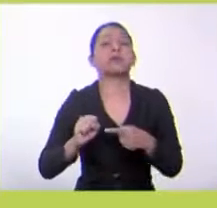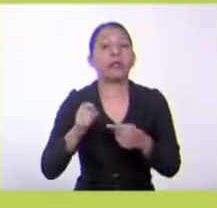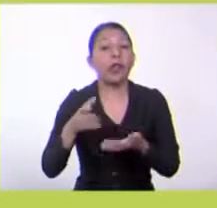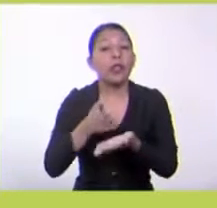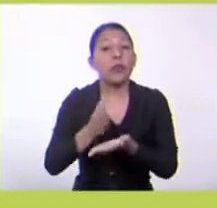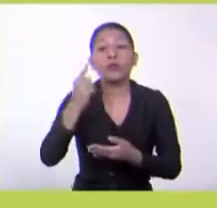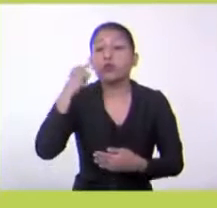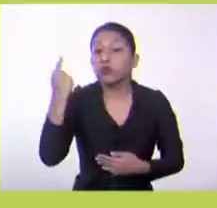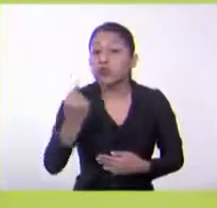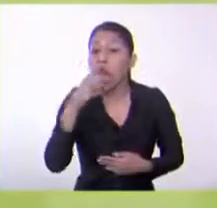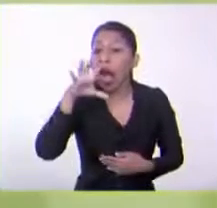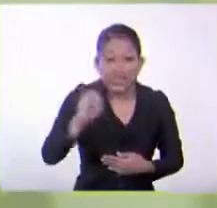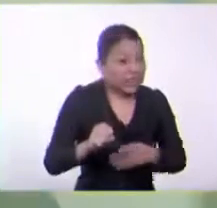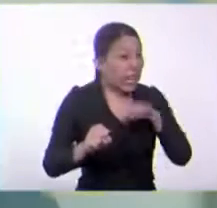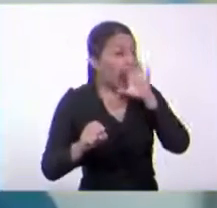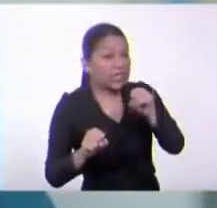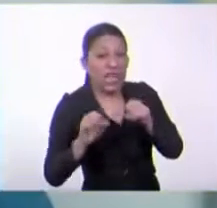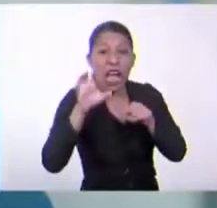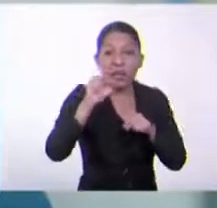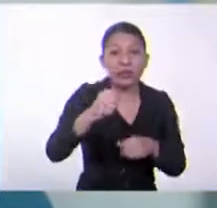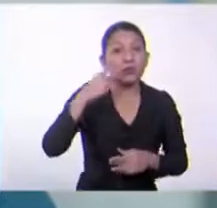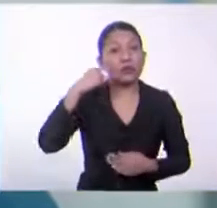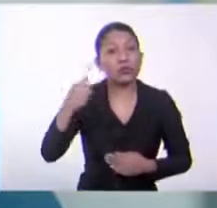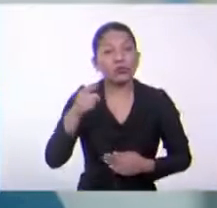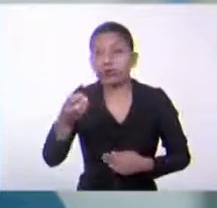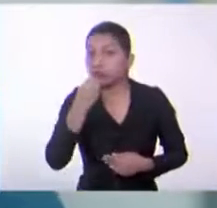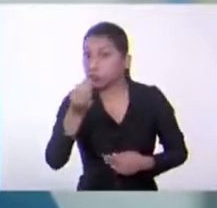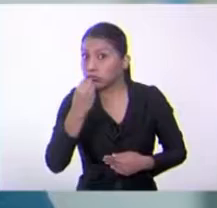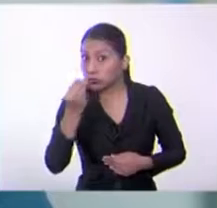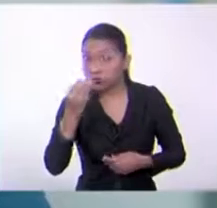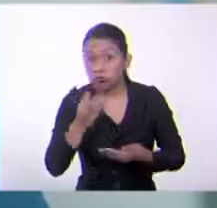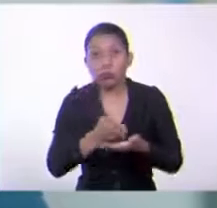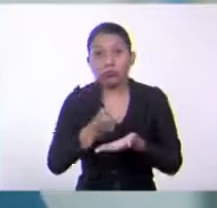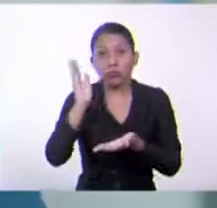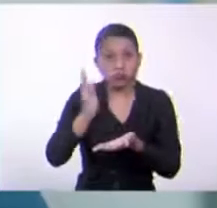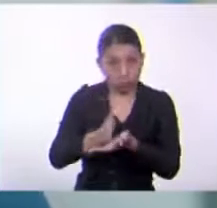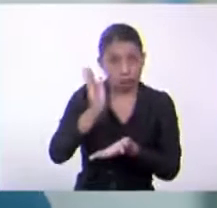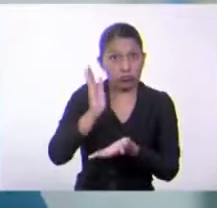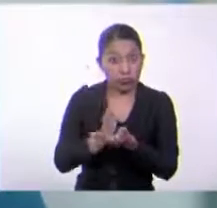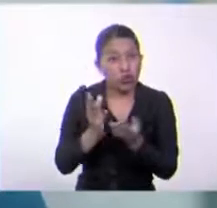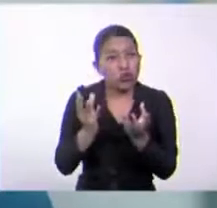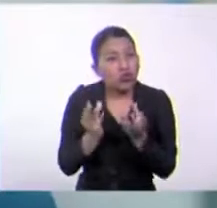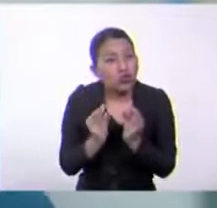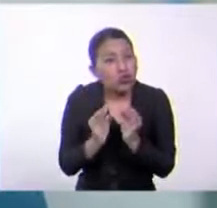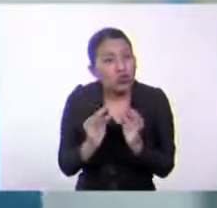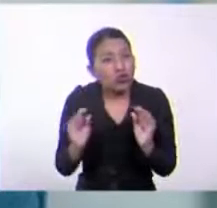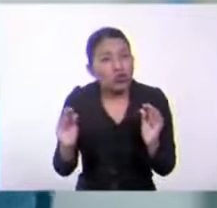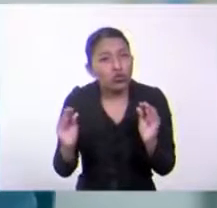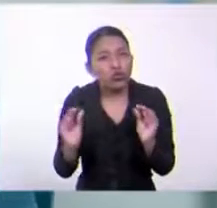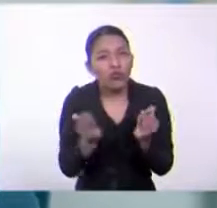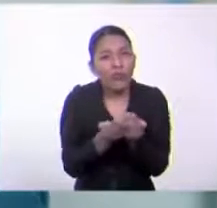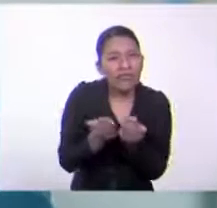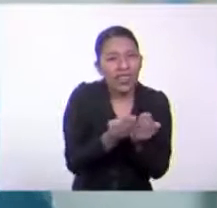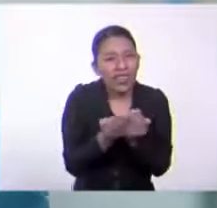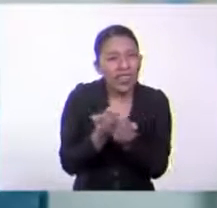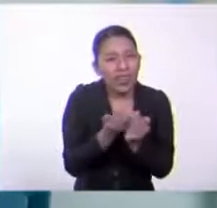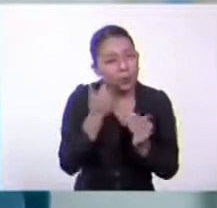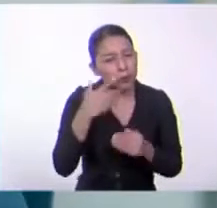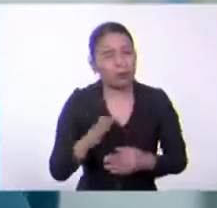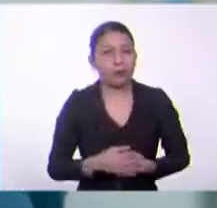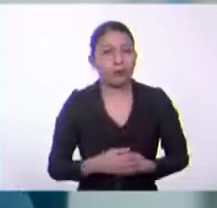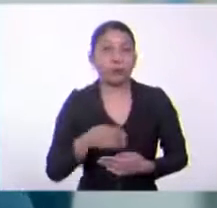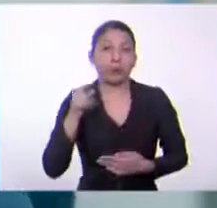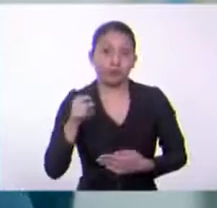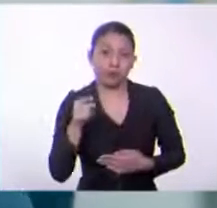comerse a las crías de ciertos animales que son ovovivíparos, Sin embargo, el estar